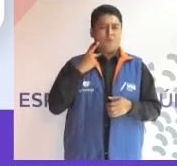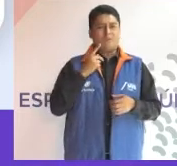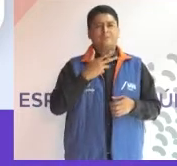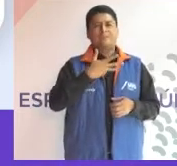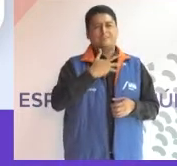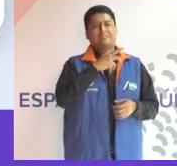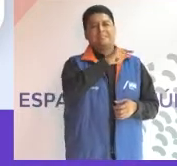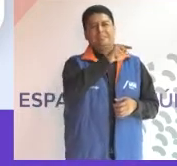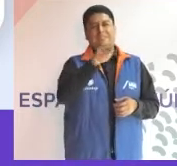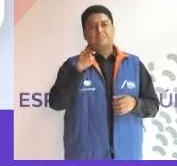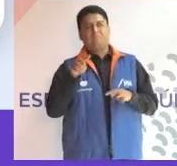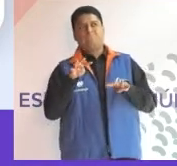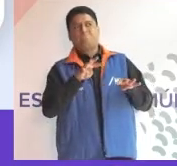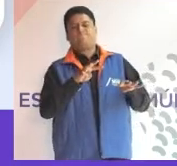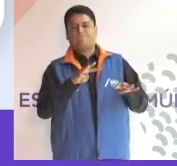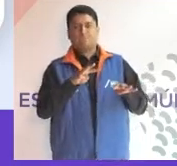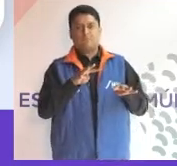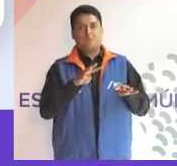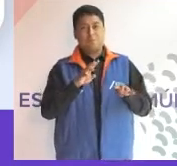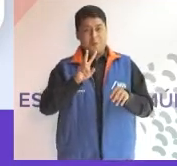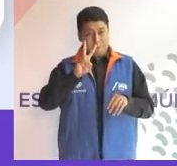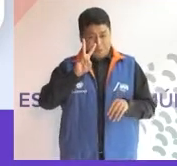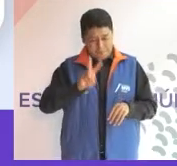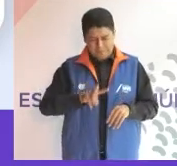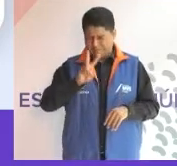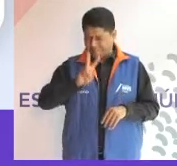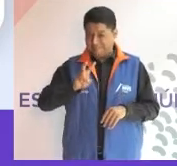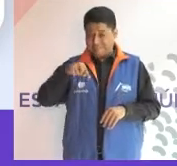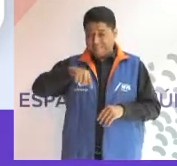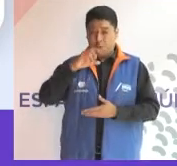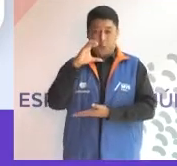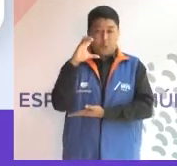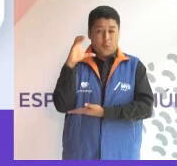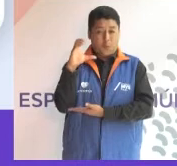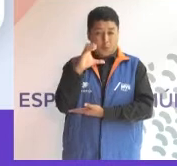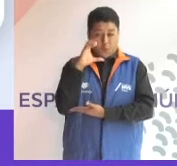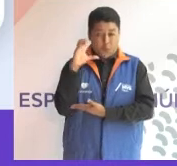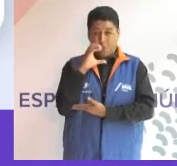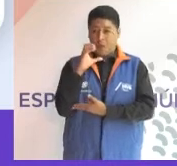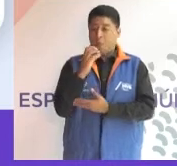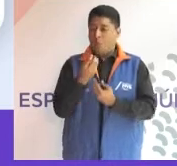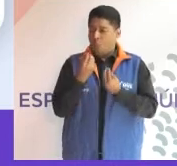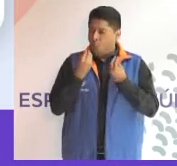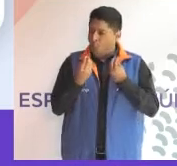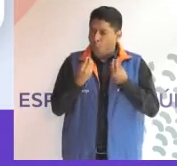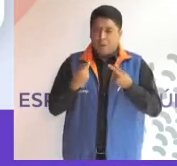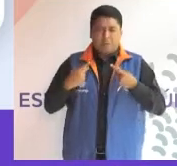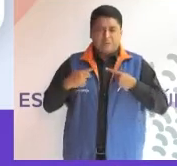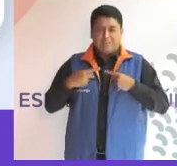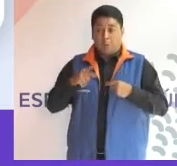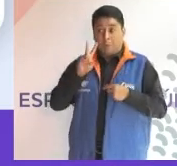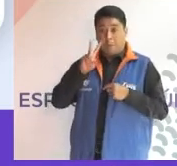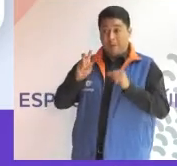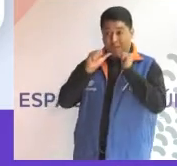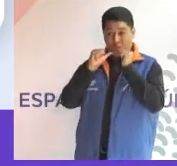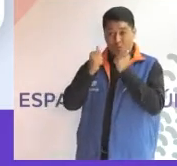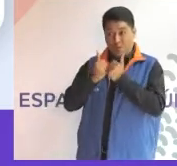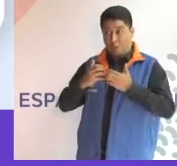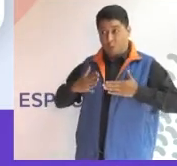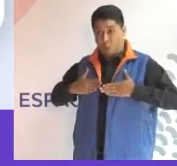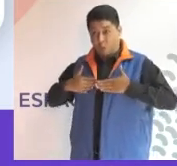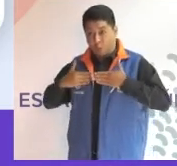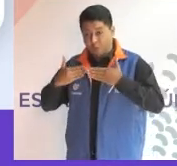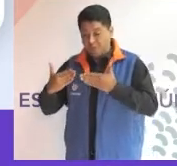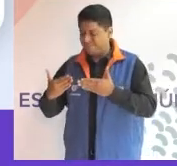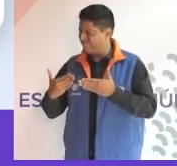Pero la caída ha sido muy fuerte. La caída de la confianza desde la interpersonal a todo lo demás ha